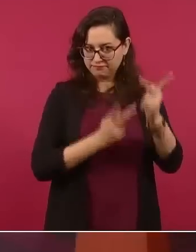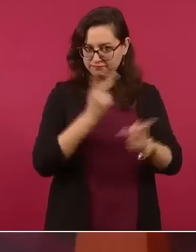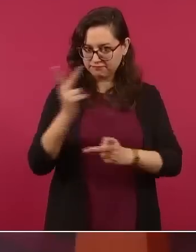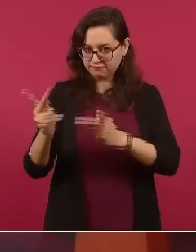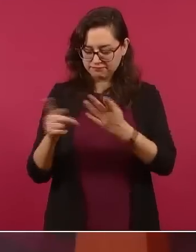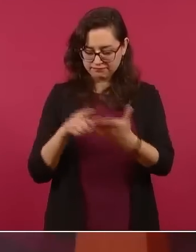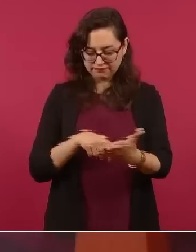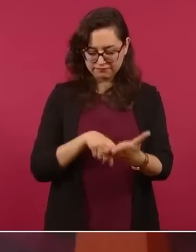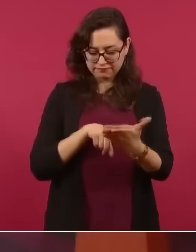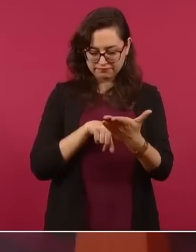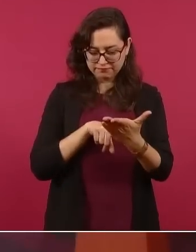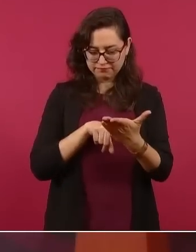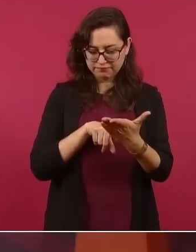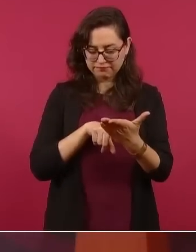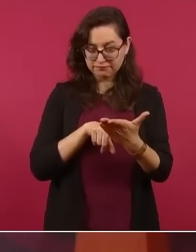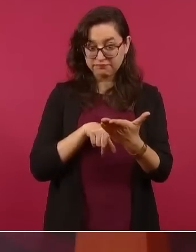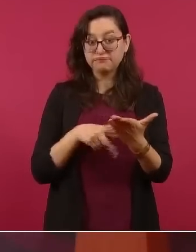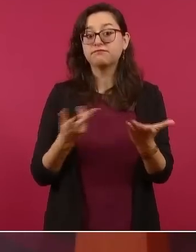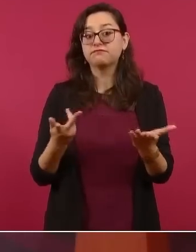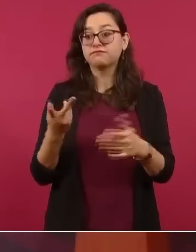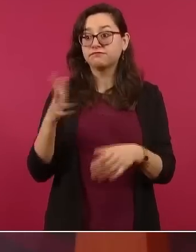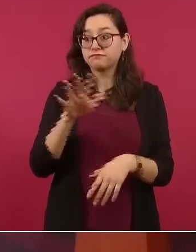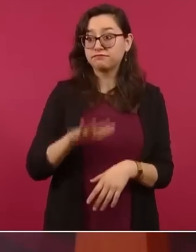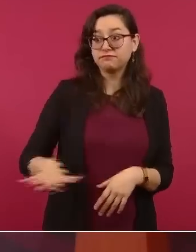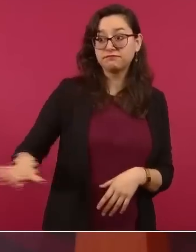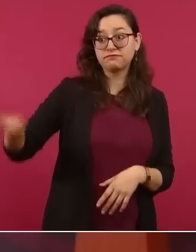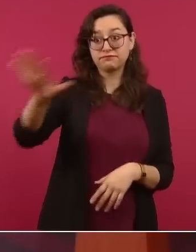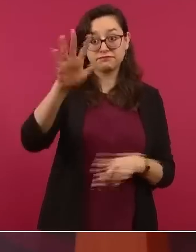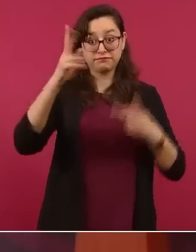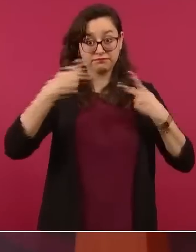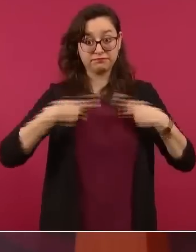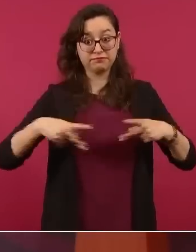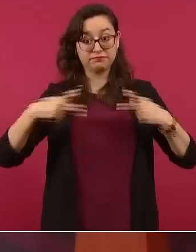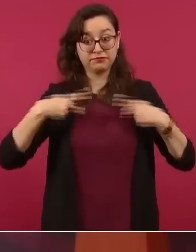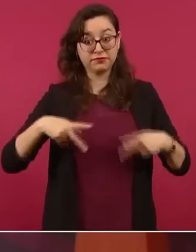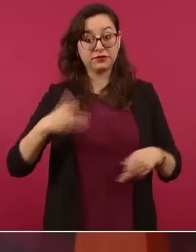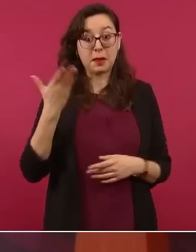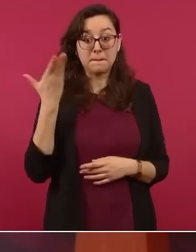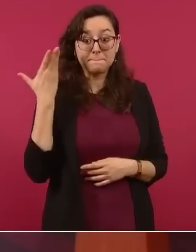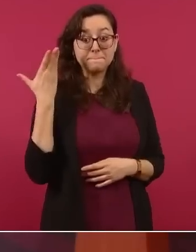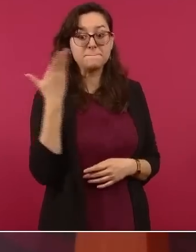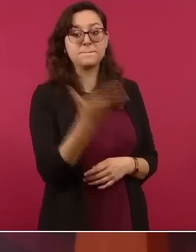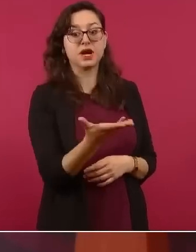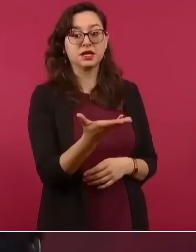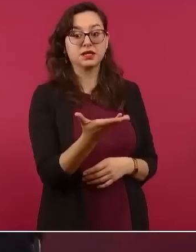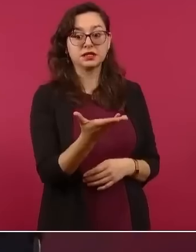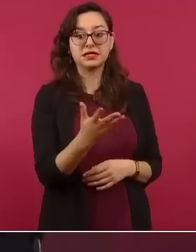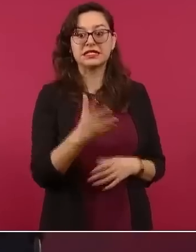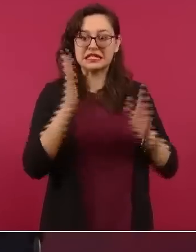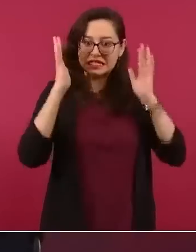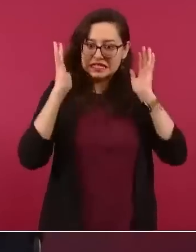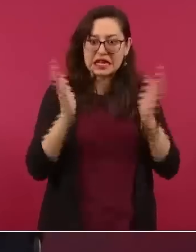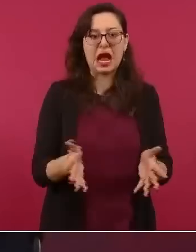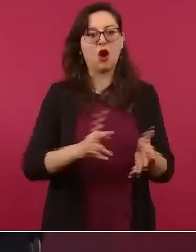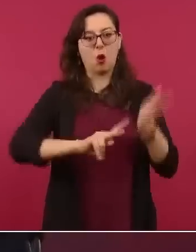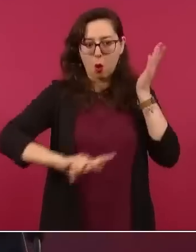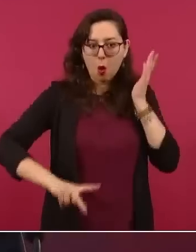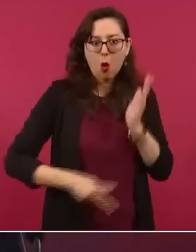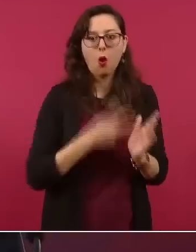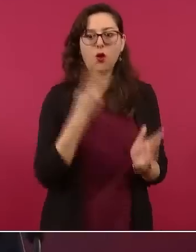la mayoría de la gente del Perú está pidiendo que se convoque de inmediato a